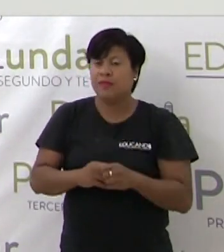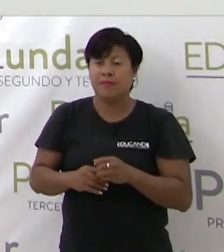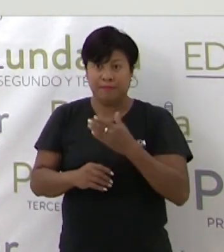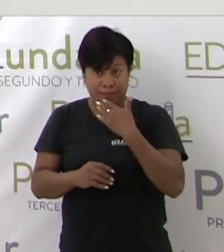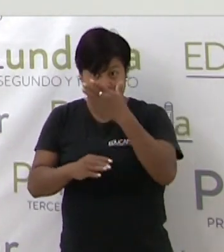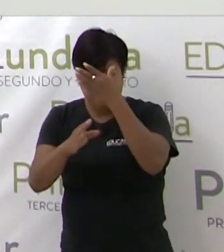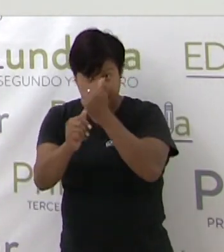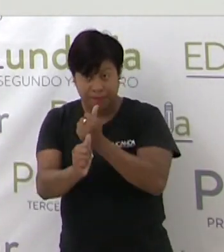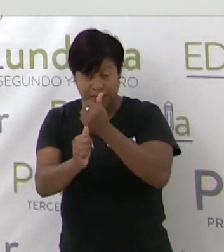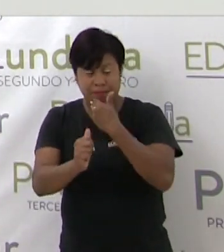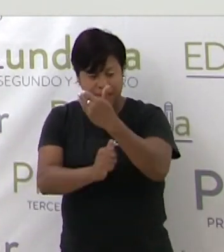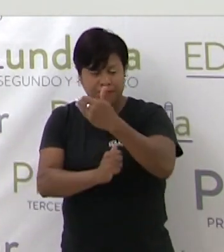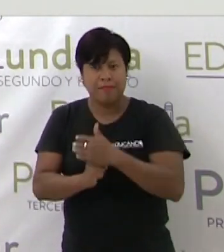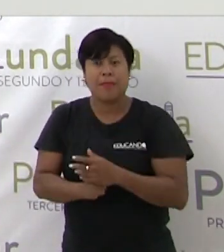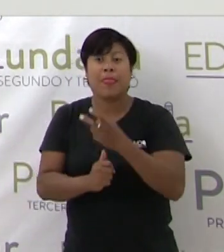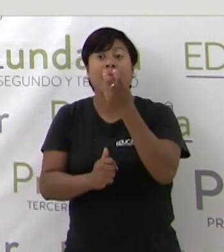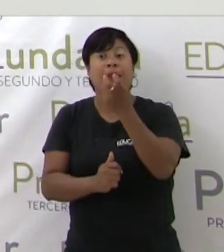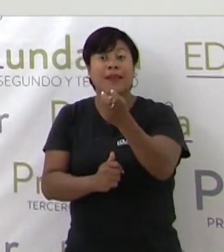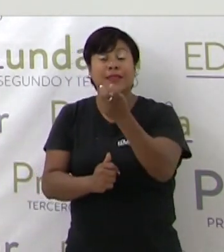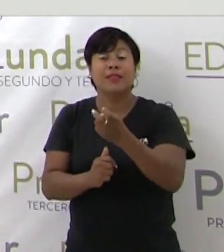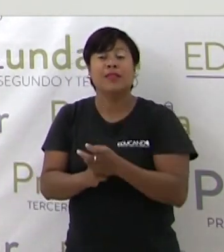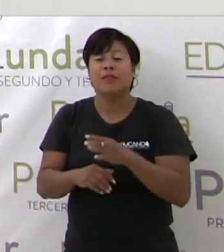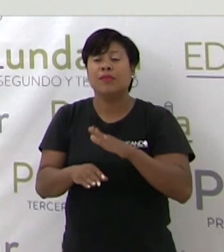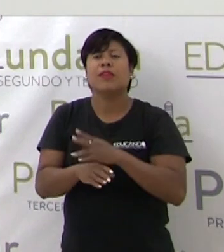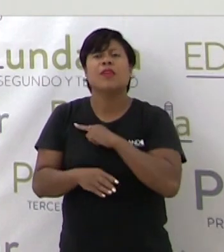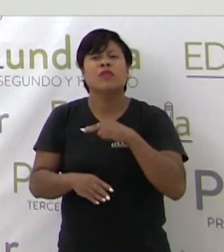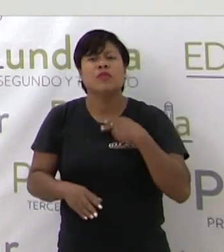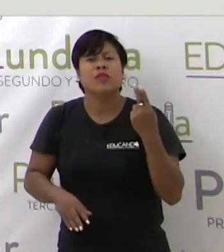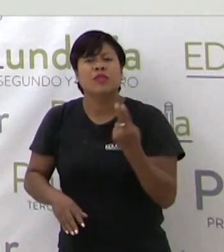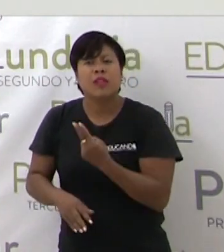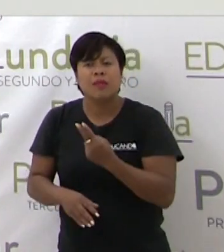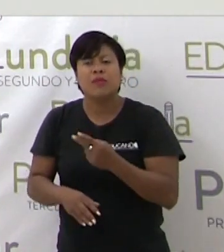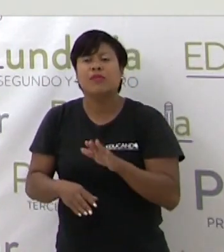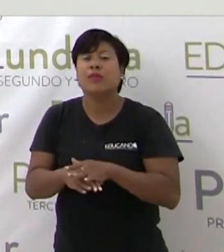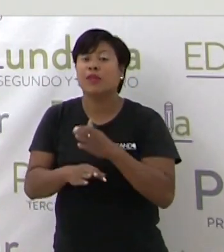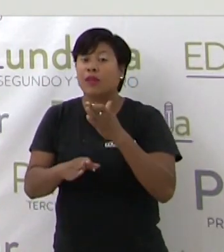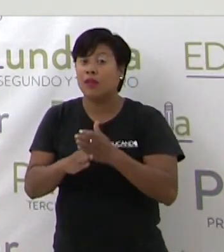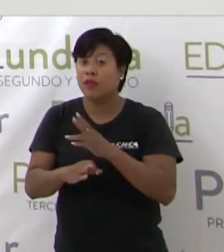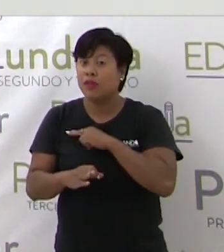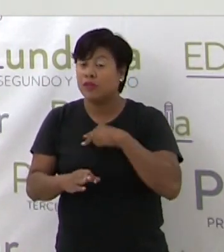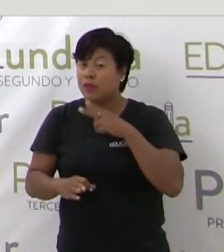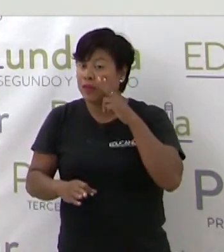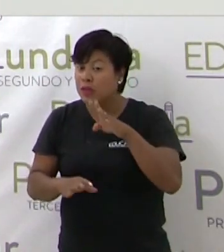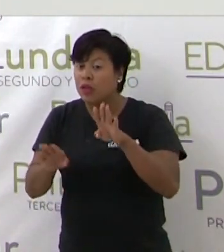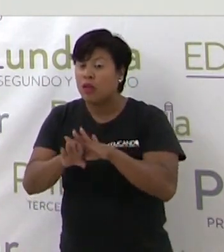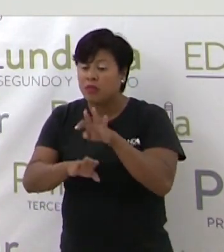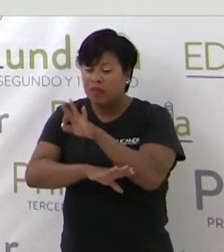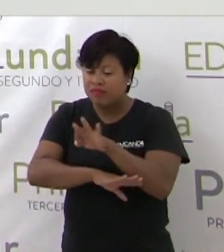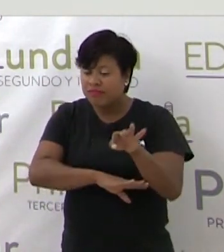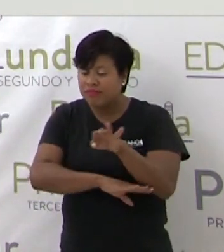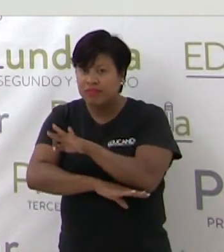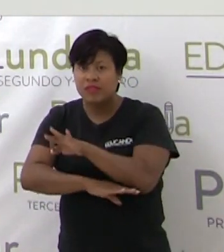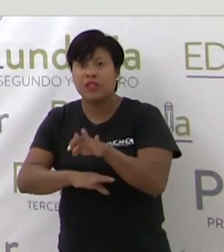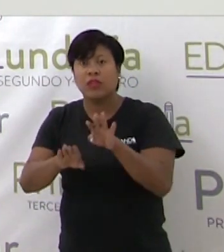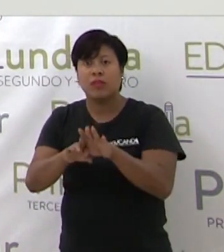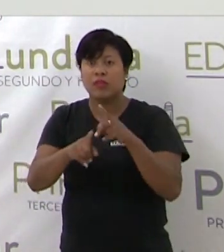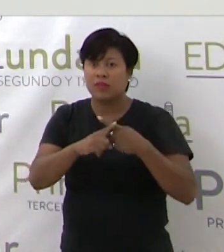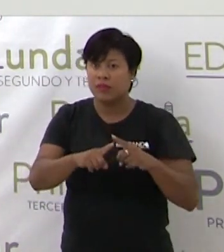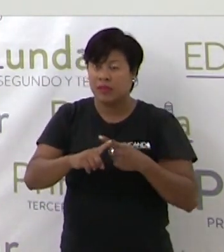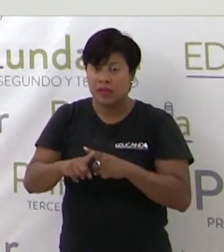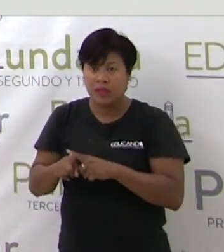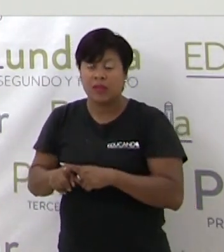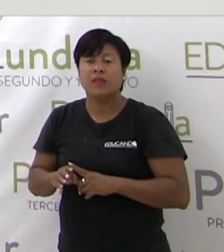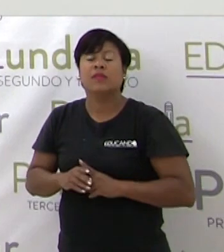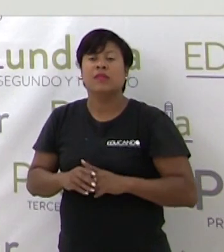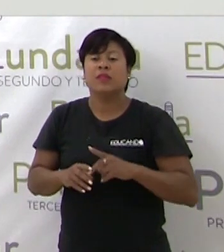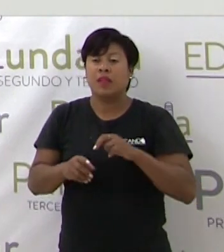bien, entonces, este dato, ¿por qué lo necesitamos? Porque hoy vamos a ver cómo trazar algunas figuras geométricas circunscritas o